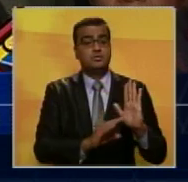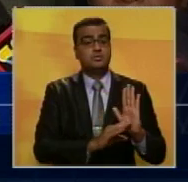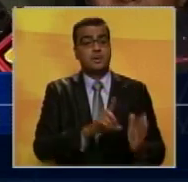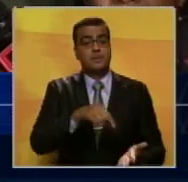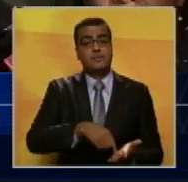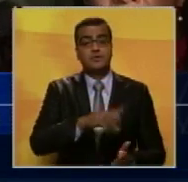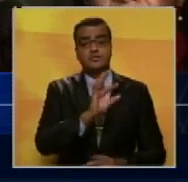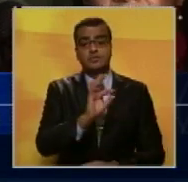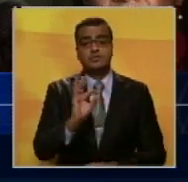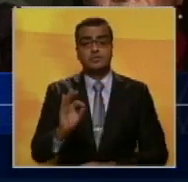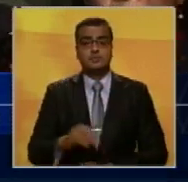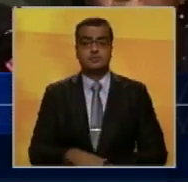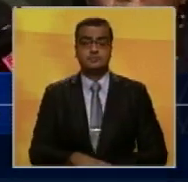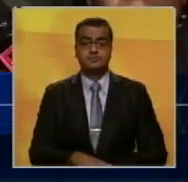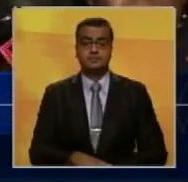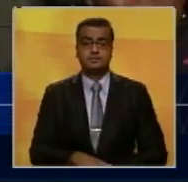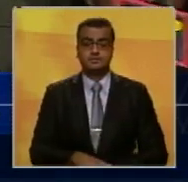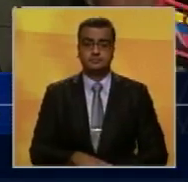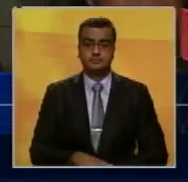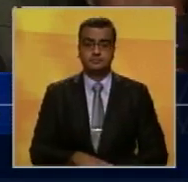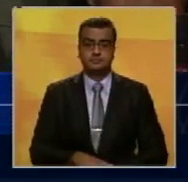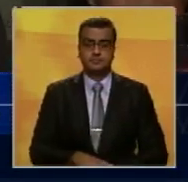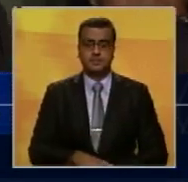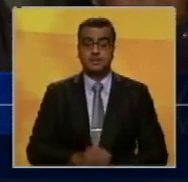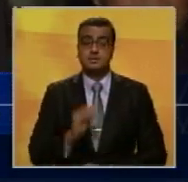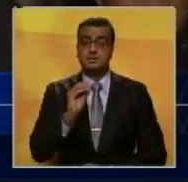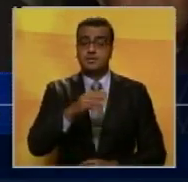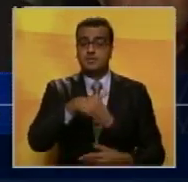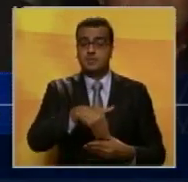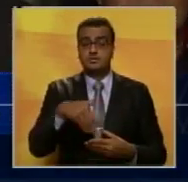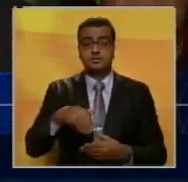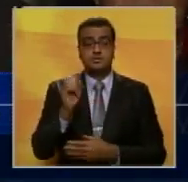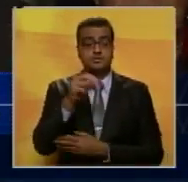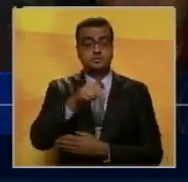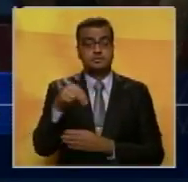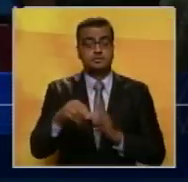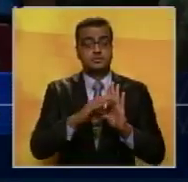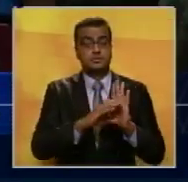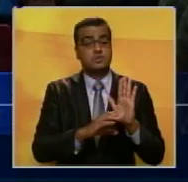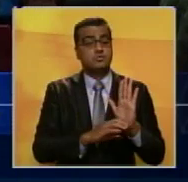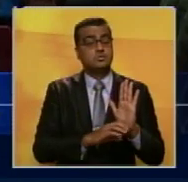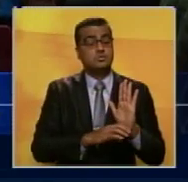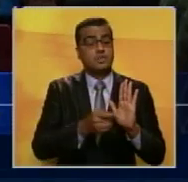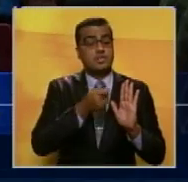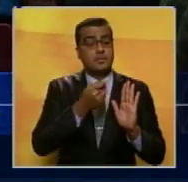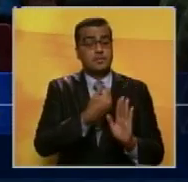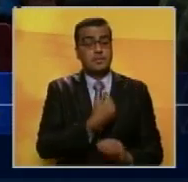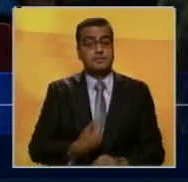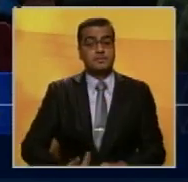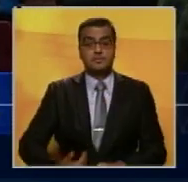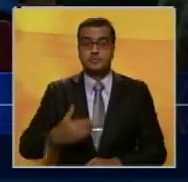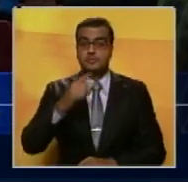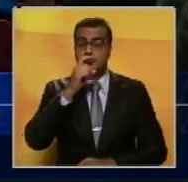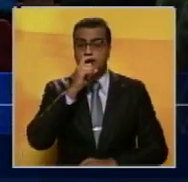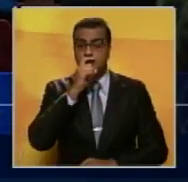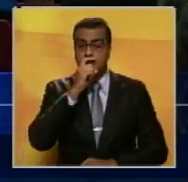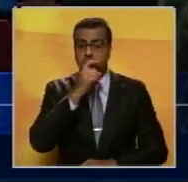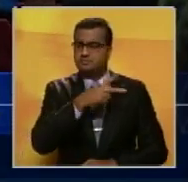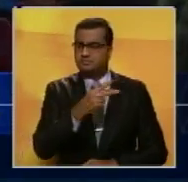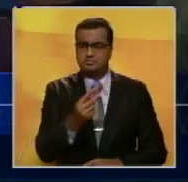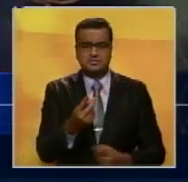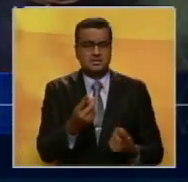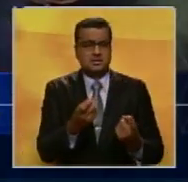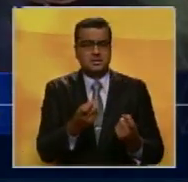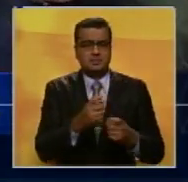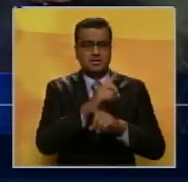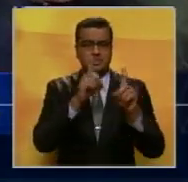Constitución de 1999. Dijo que el llamado para elegir una Asamblea Nacional Constituyente decretado por el presidente Nicolás Maduro no es